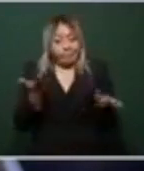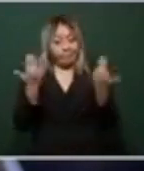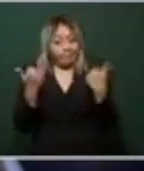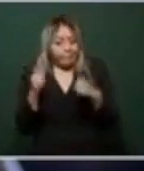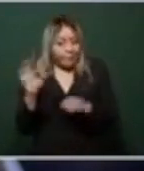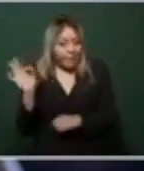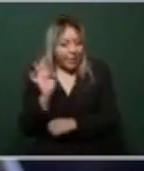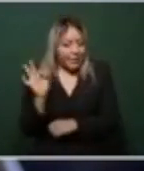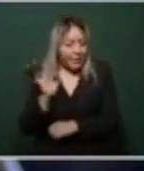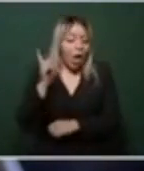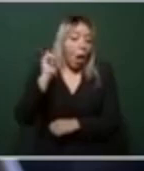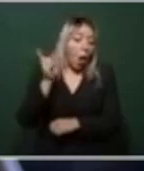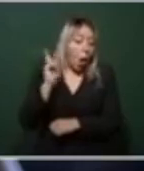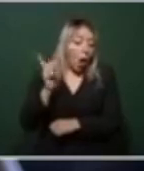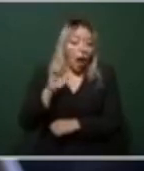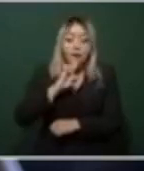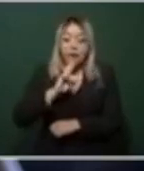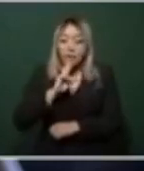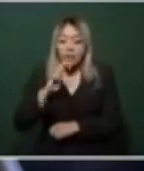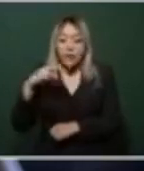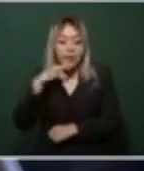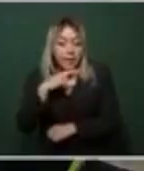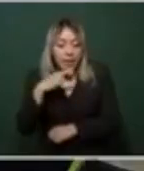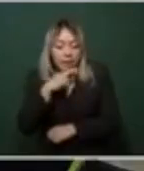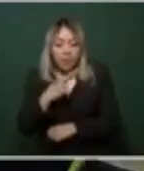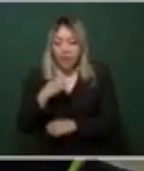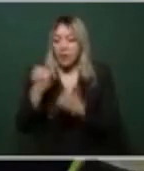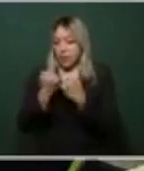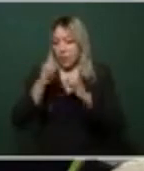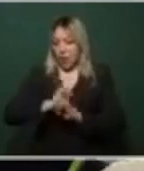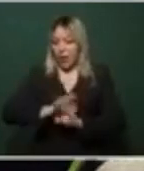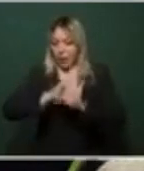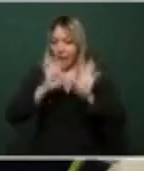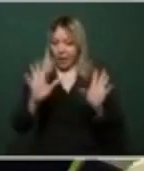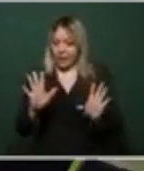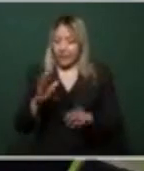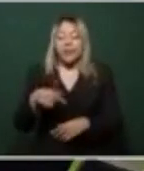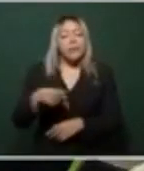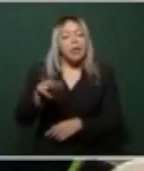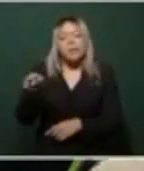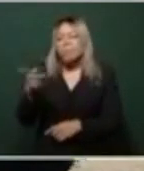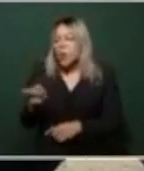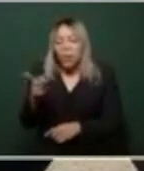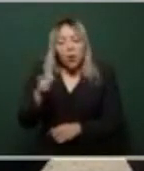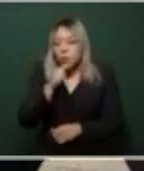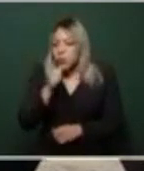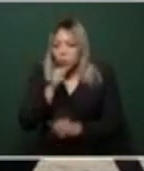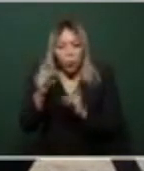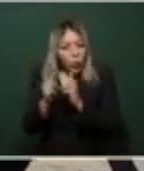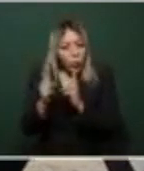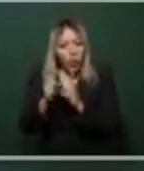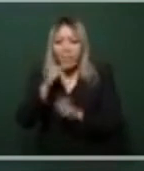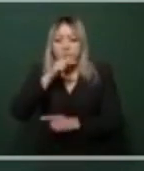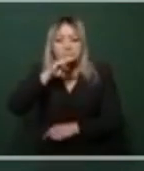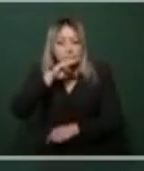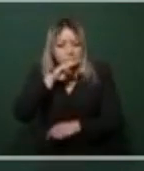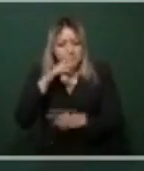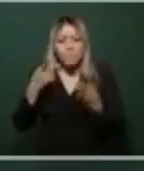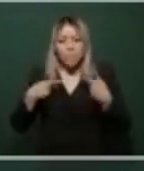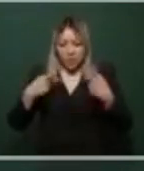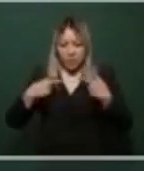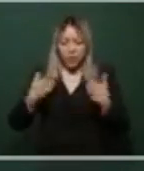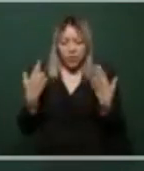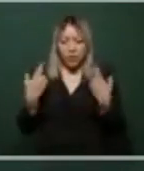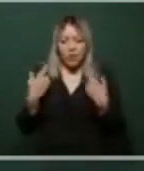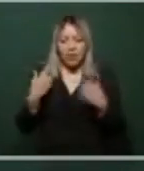que se solucione pronto y que se aclare la situación. Y nada más, entonces, ¿no ha tenido contacto con los padres de los normalistas? Sí. ¿Ah, sí? Ah, ok. Sí,